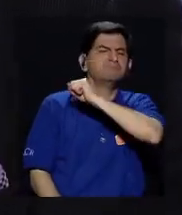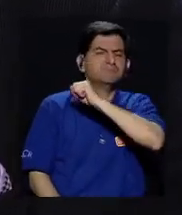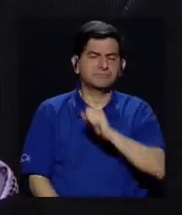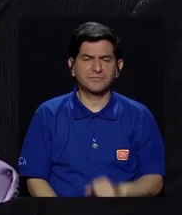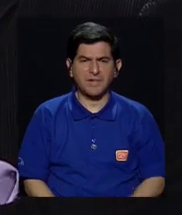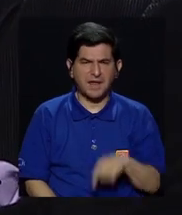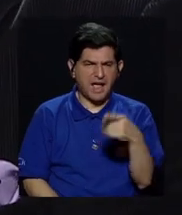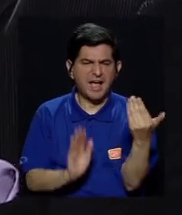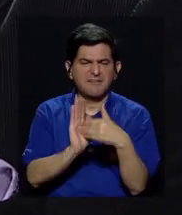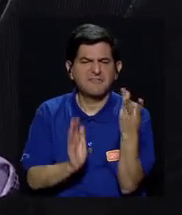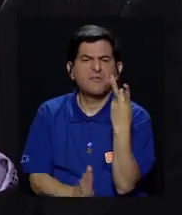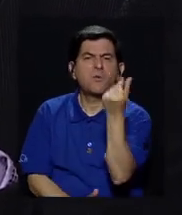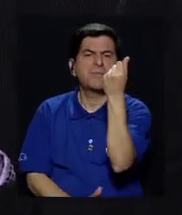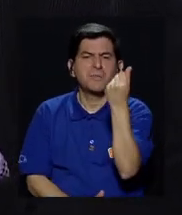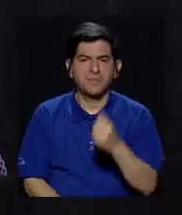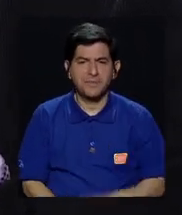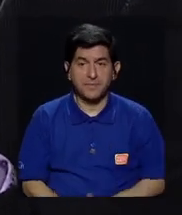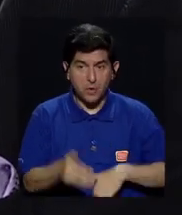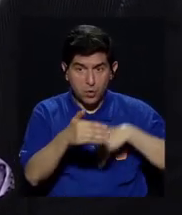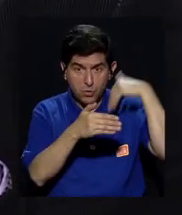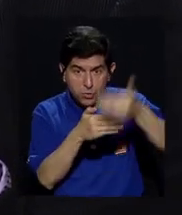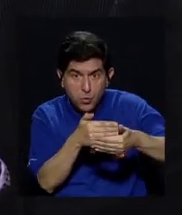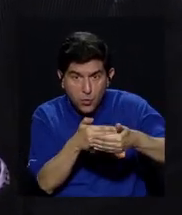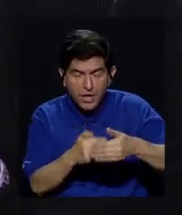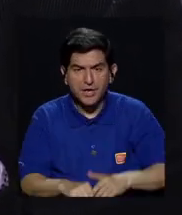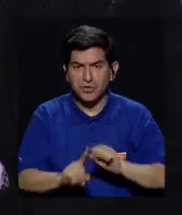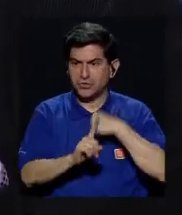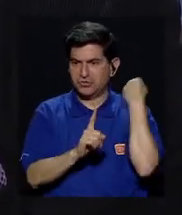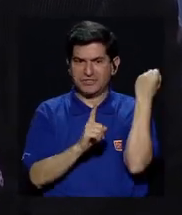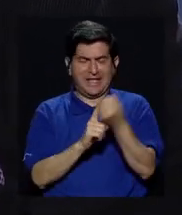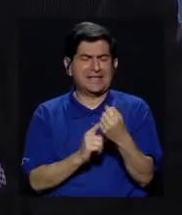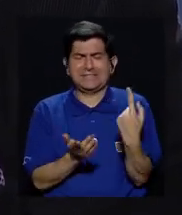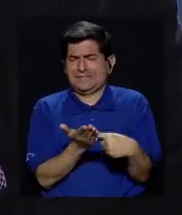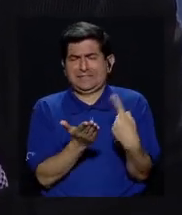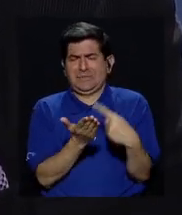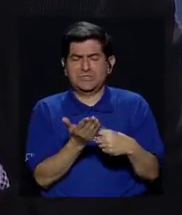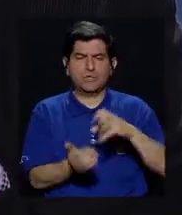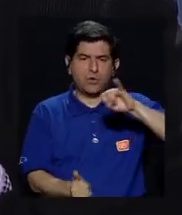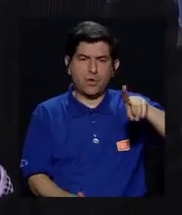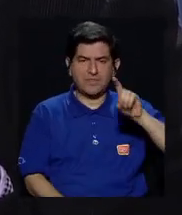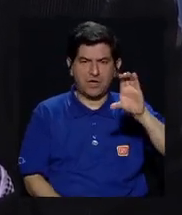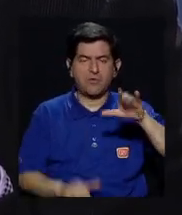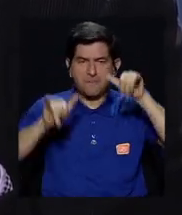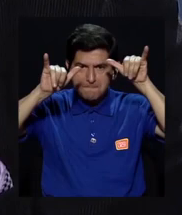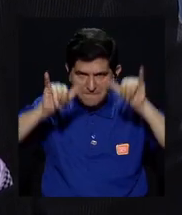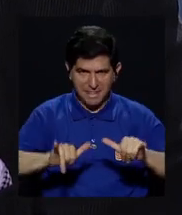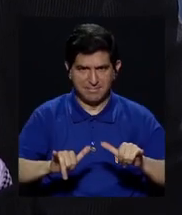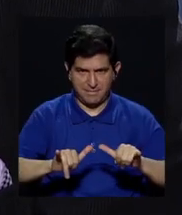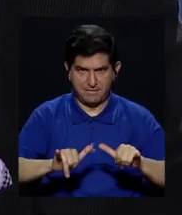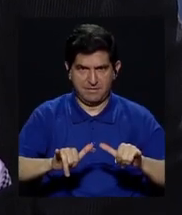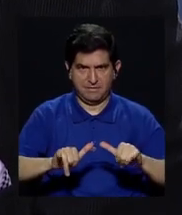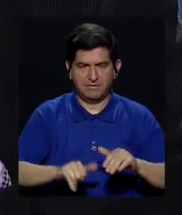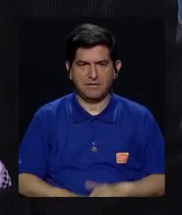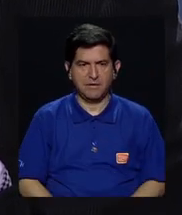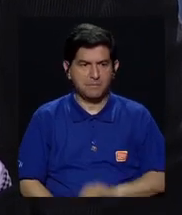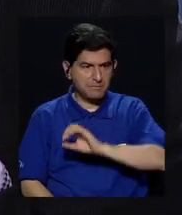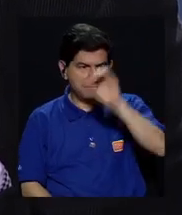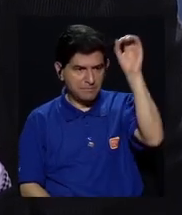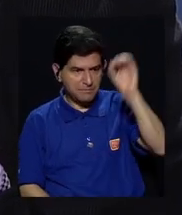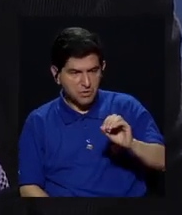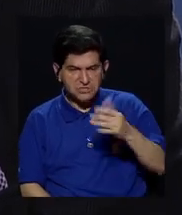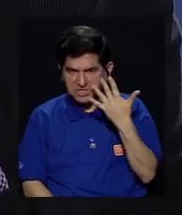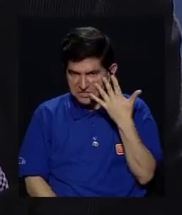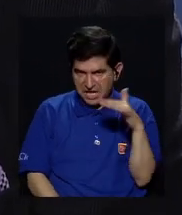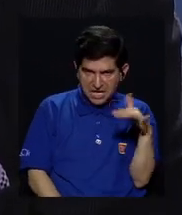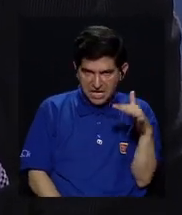qué tanto lo golpea porque si después de este berenjenal si después de esta tormenta juan diego castro mantiene un porcentaje